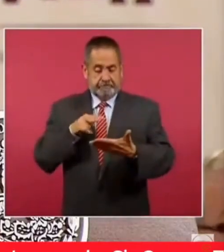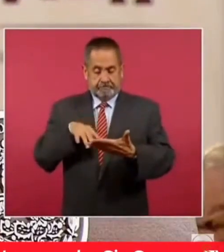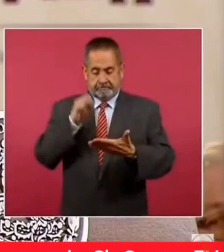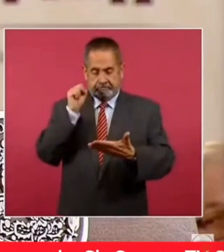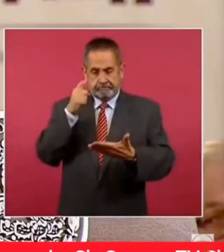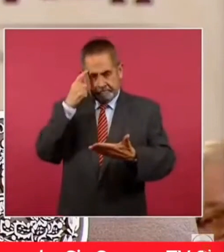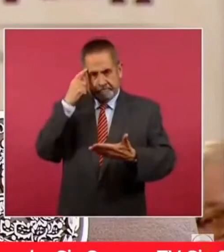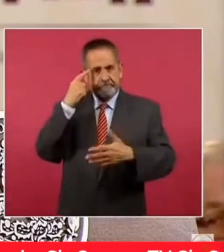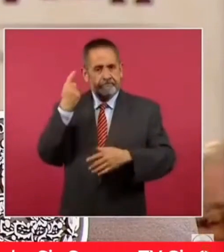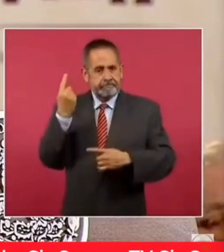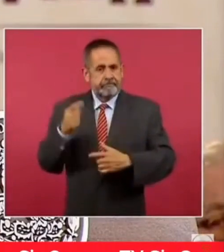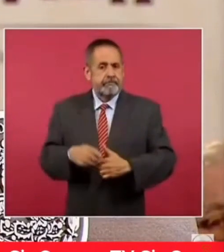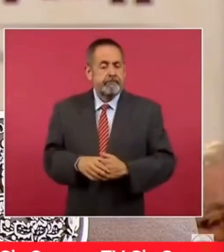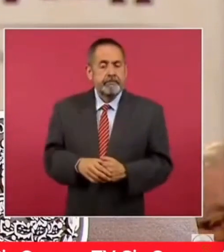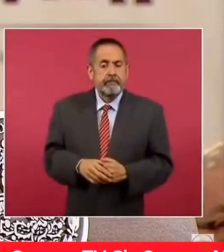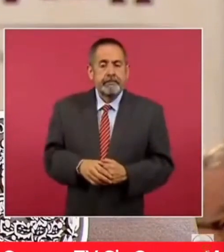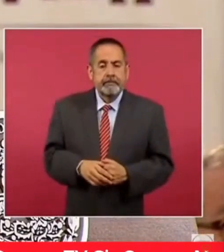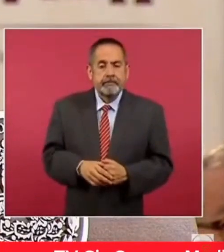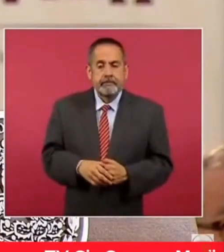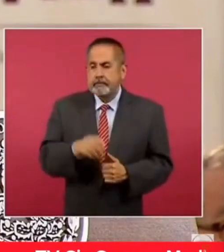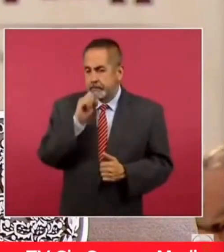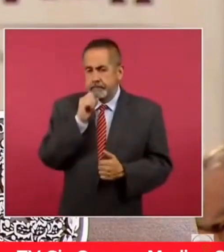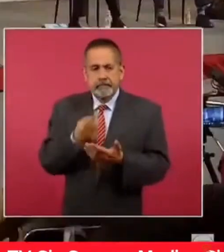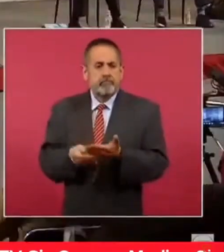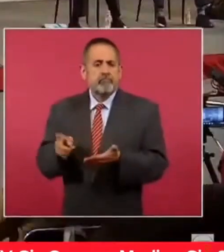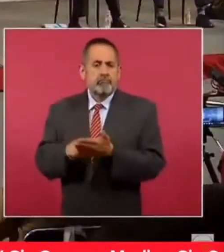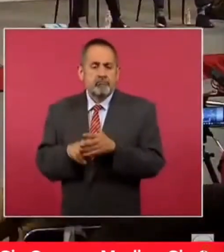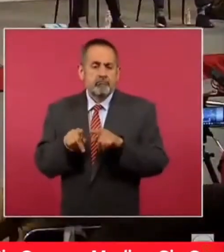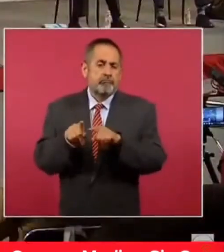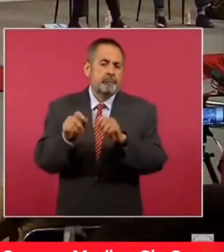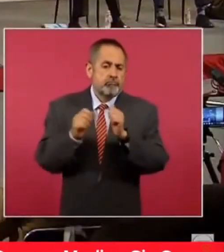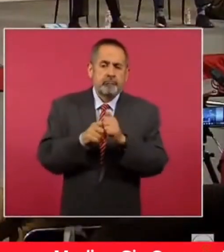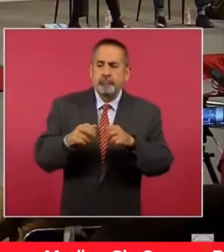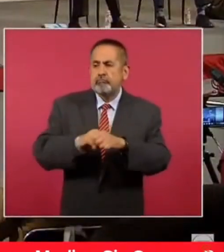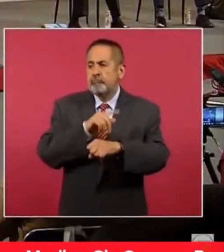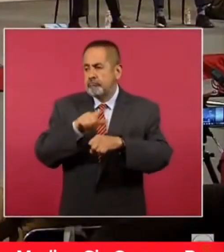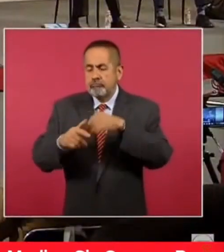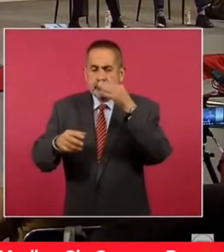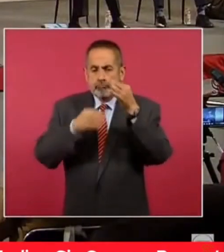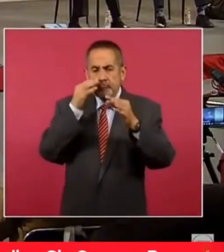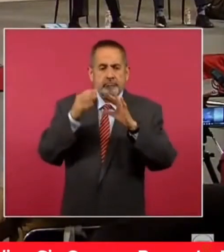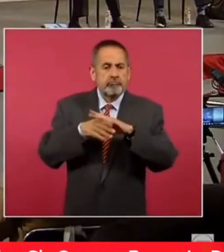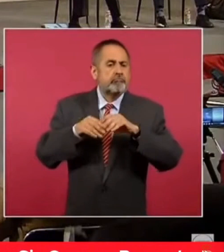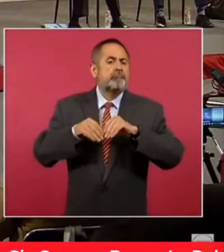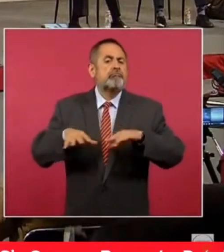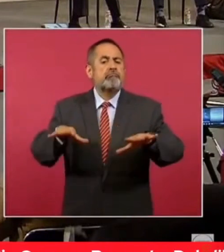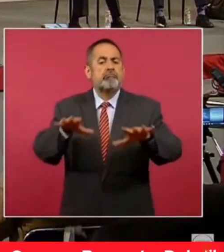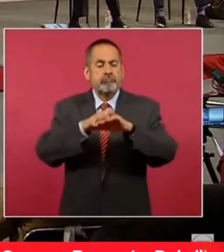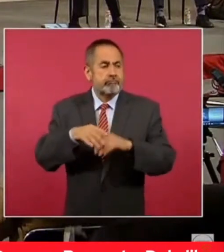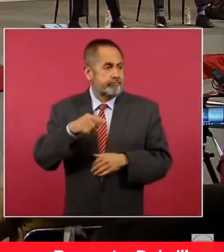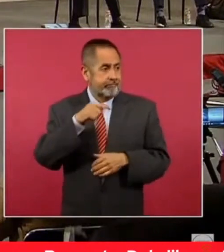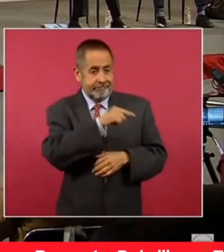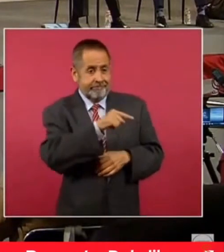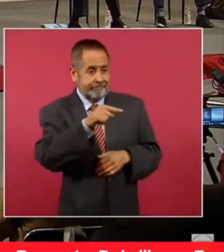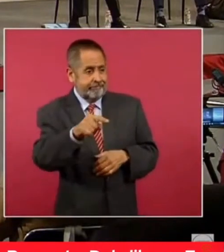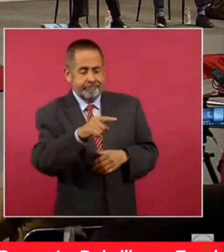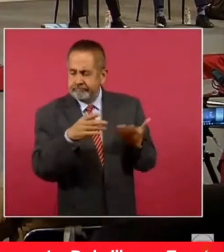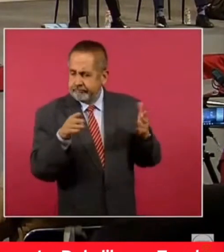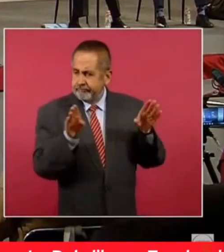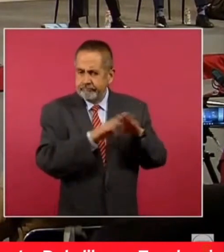En paralelo, desplegamos operativos a nivel nacional para suspender aquellos puntos de